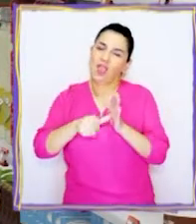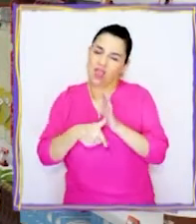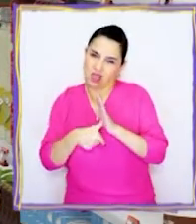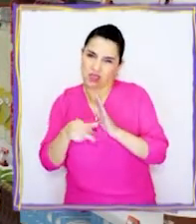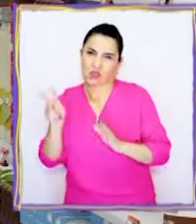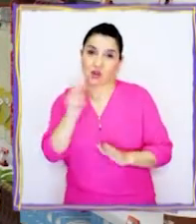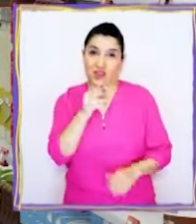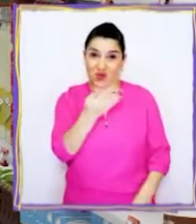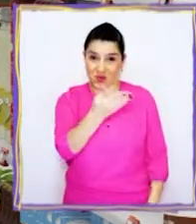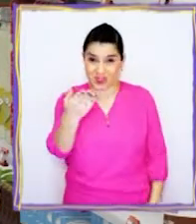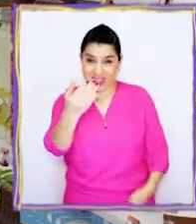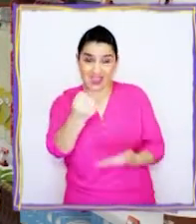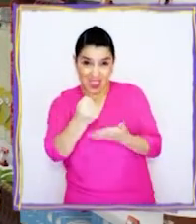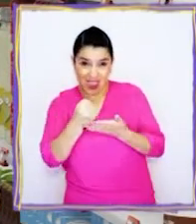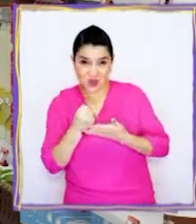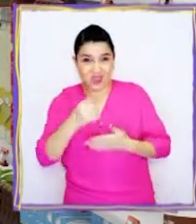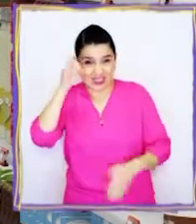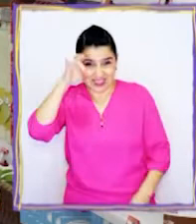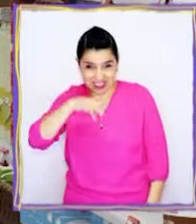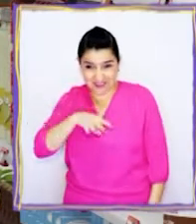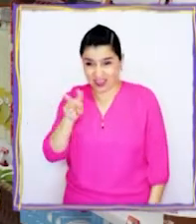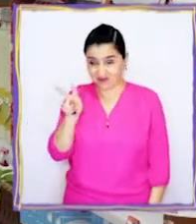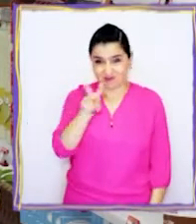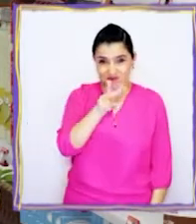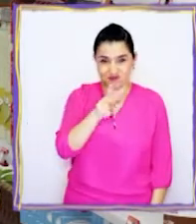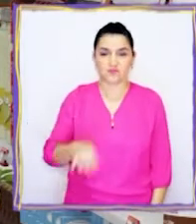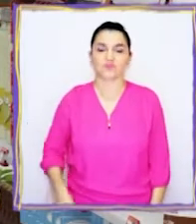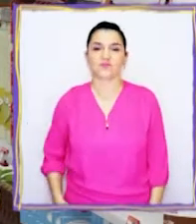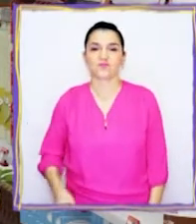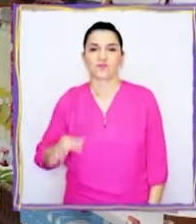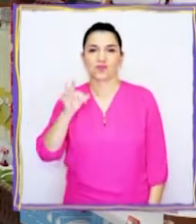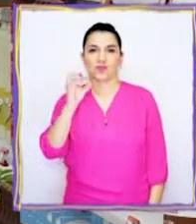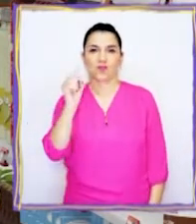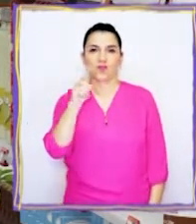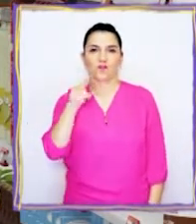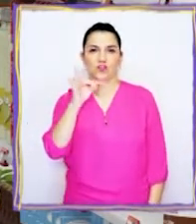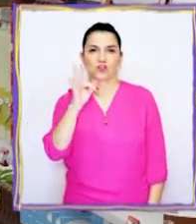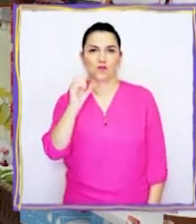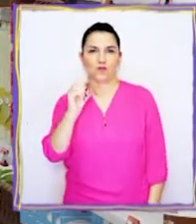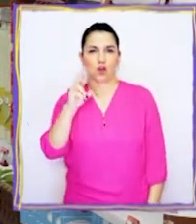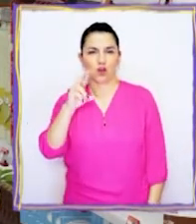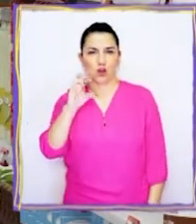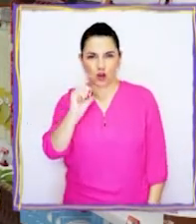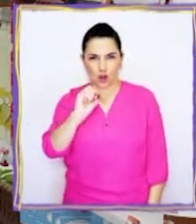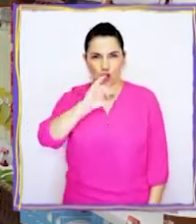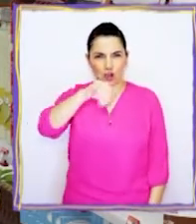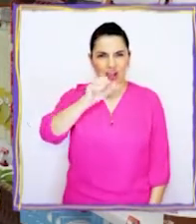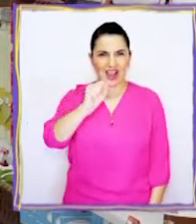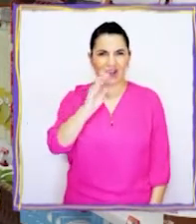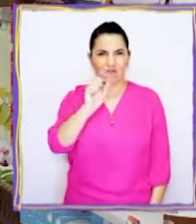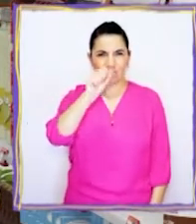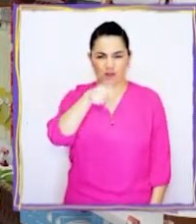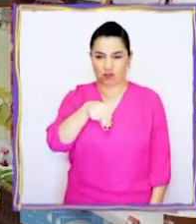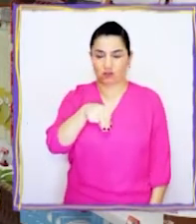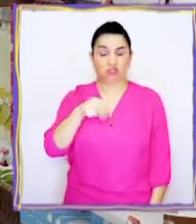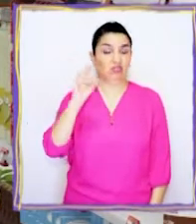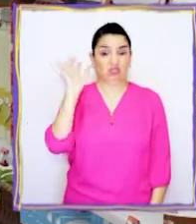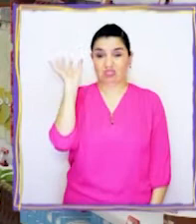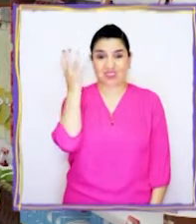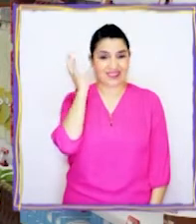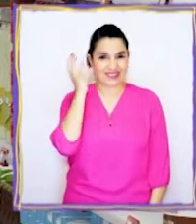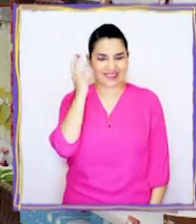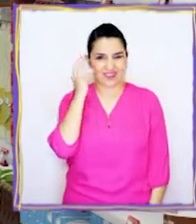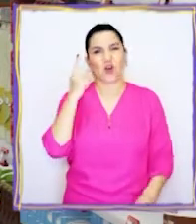más lento para que ustedes me ayuden a identificar qué es lo que dice? Fósforos, jabón. Sigo sin entender